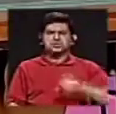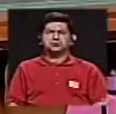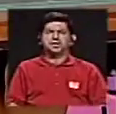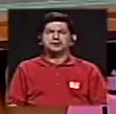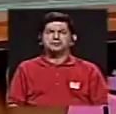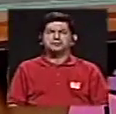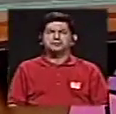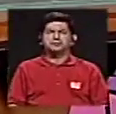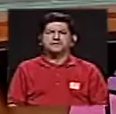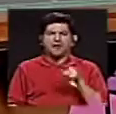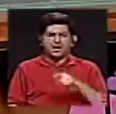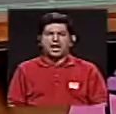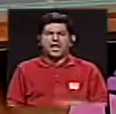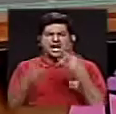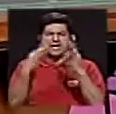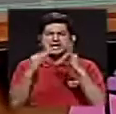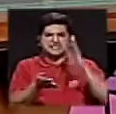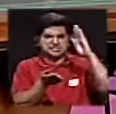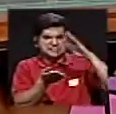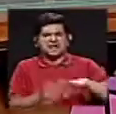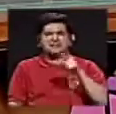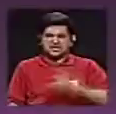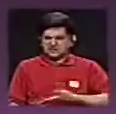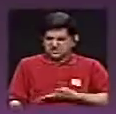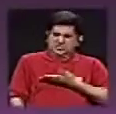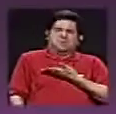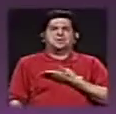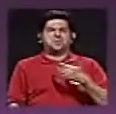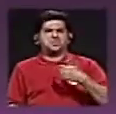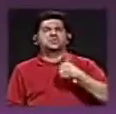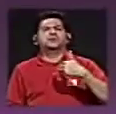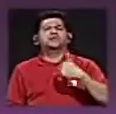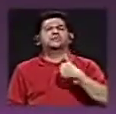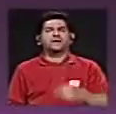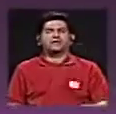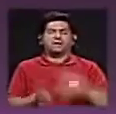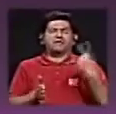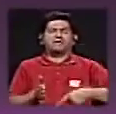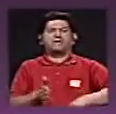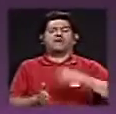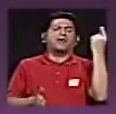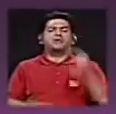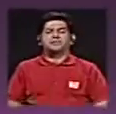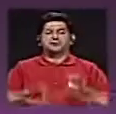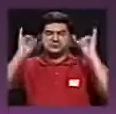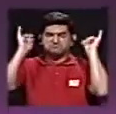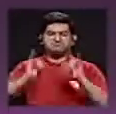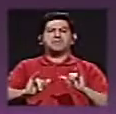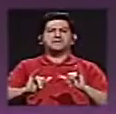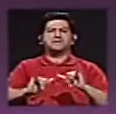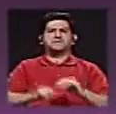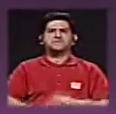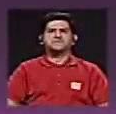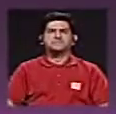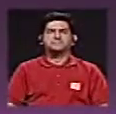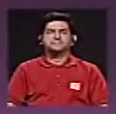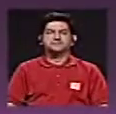que se reduzca un poco la arrogancia y la prepotencia que a ratos priva y que